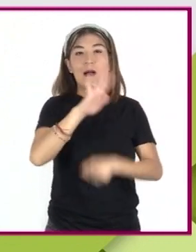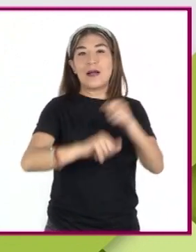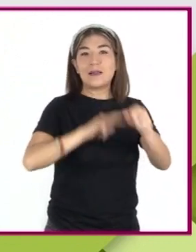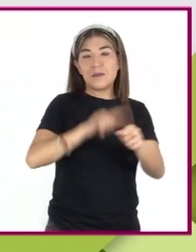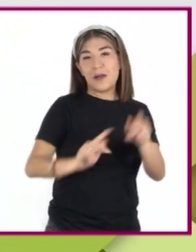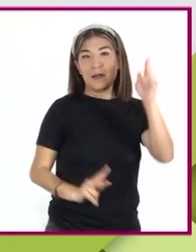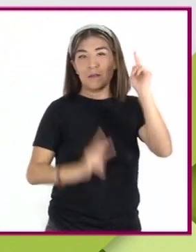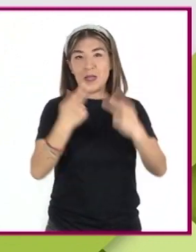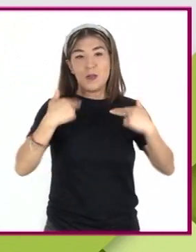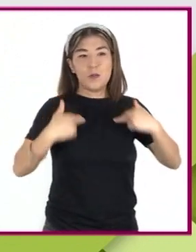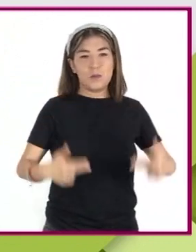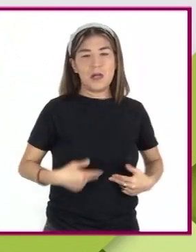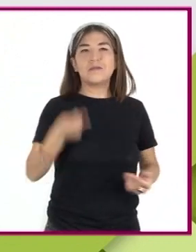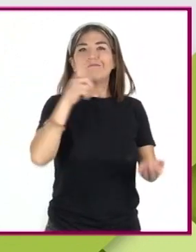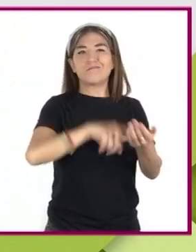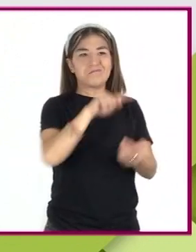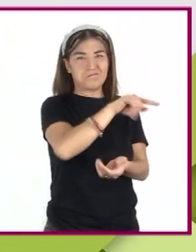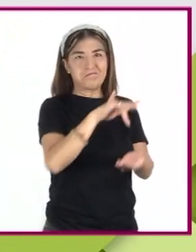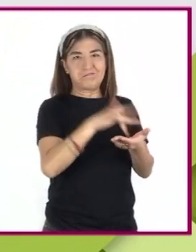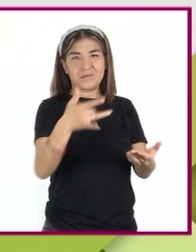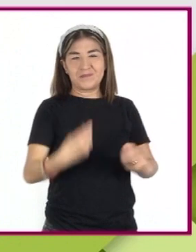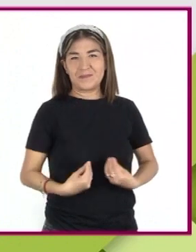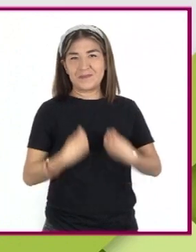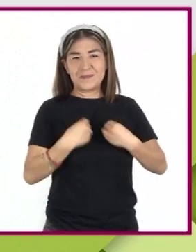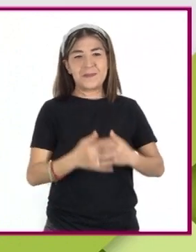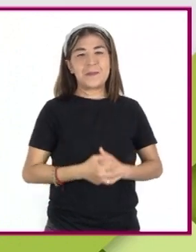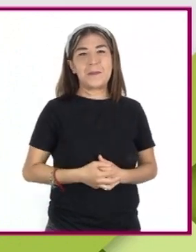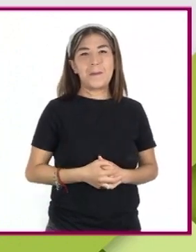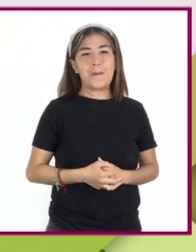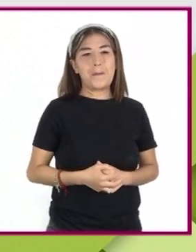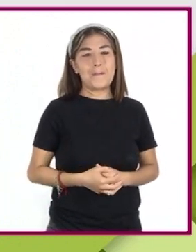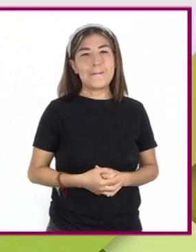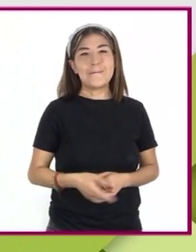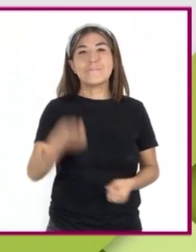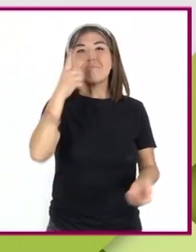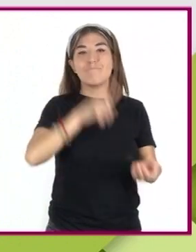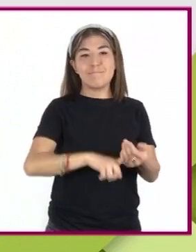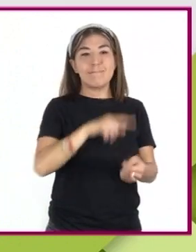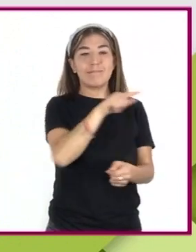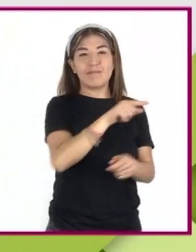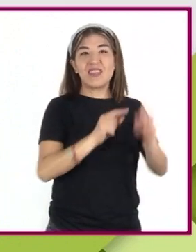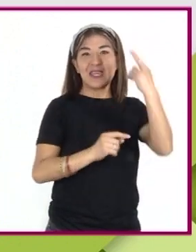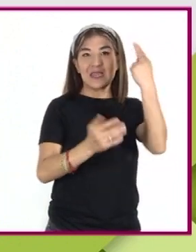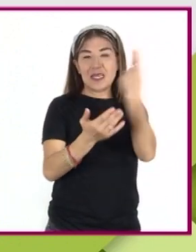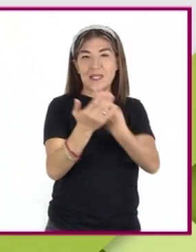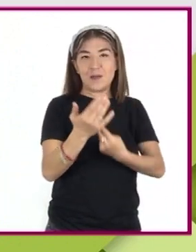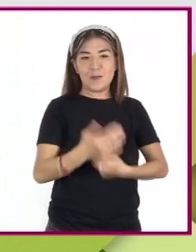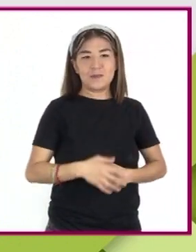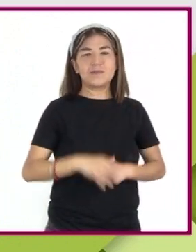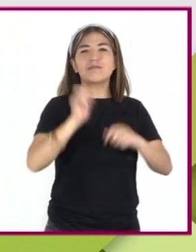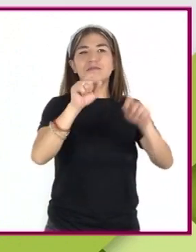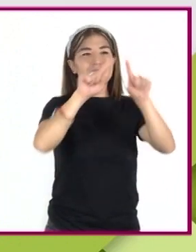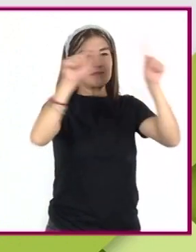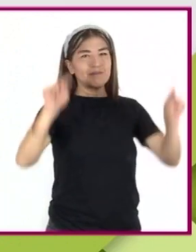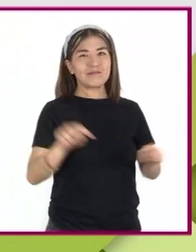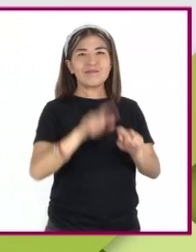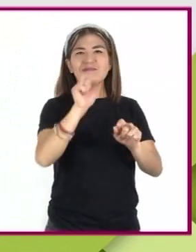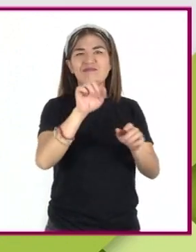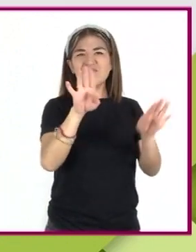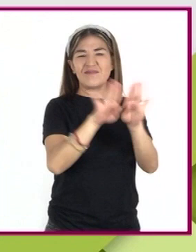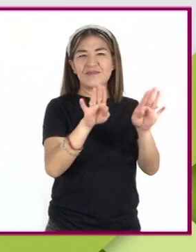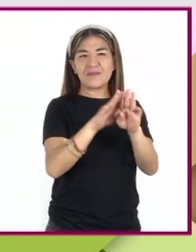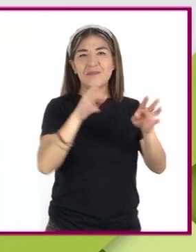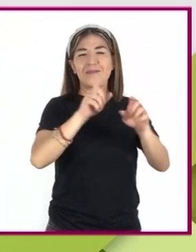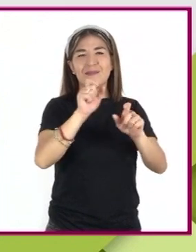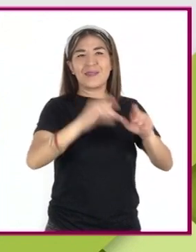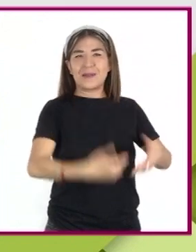constituidos por ella. En la parte inferior ven el dibujo de una pared simbolizando el